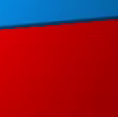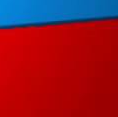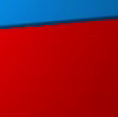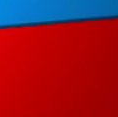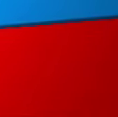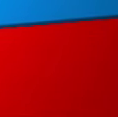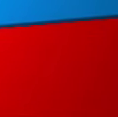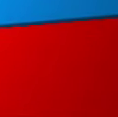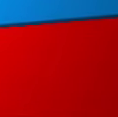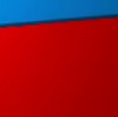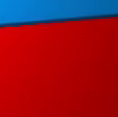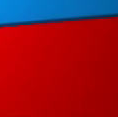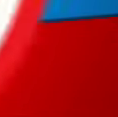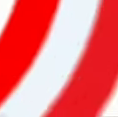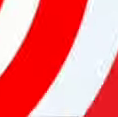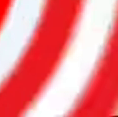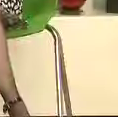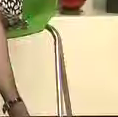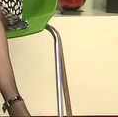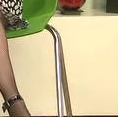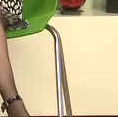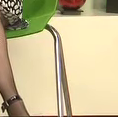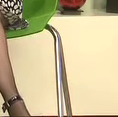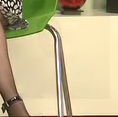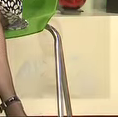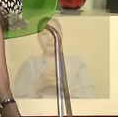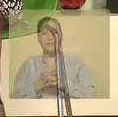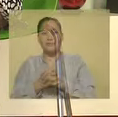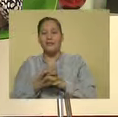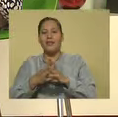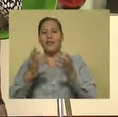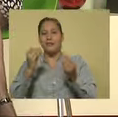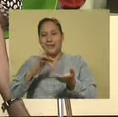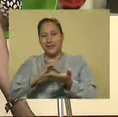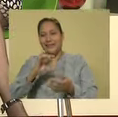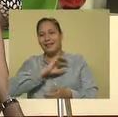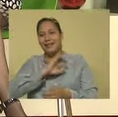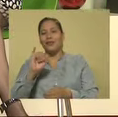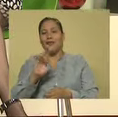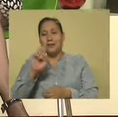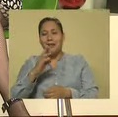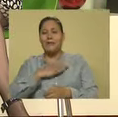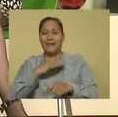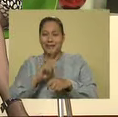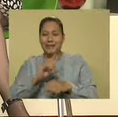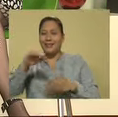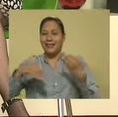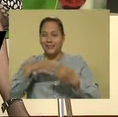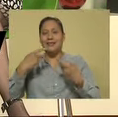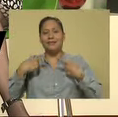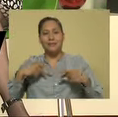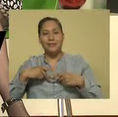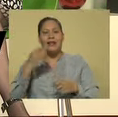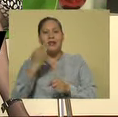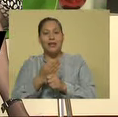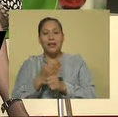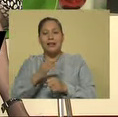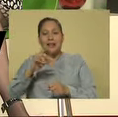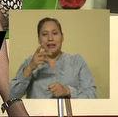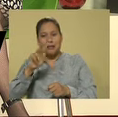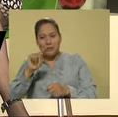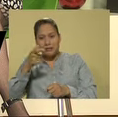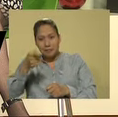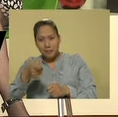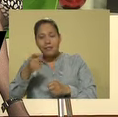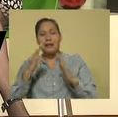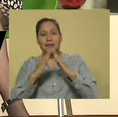familiar adelante chicos Muchísimas gracias mi querido Juan Ramón Muy buenos días a toda la gente que nos acaba de sintonizar que está en